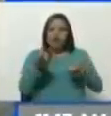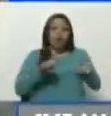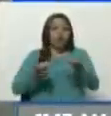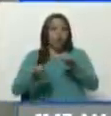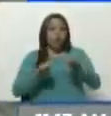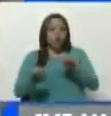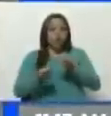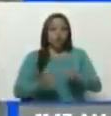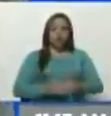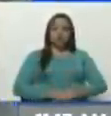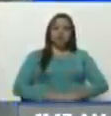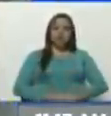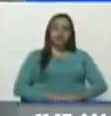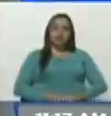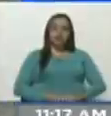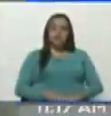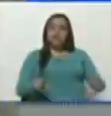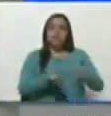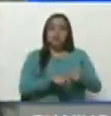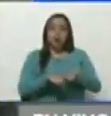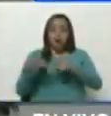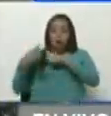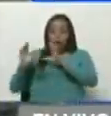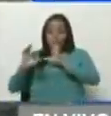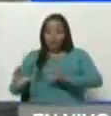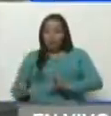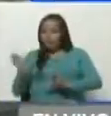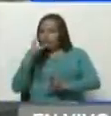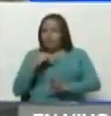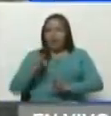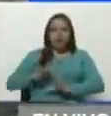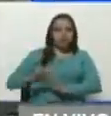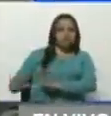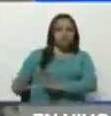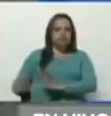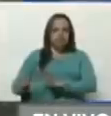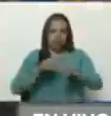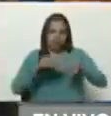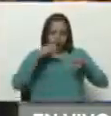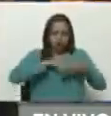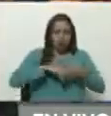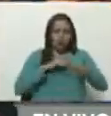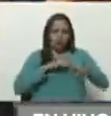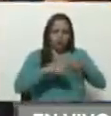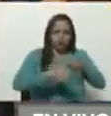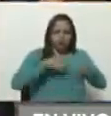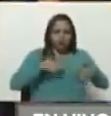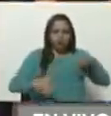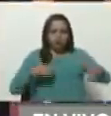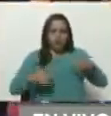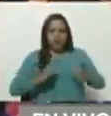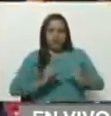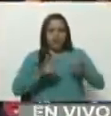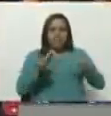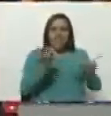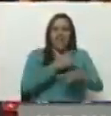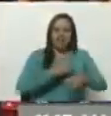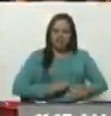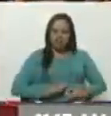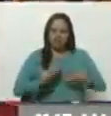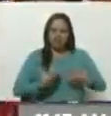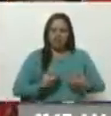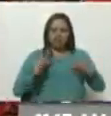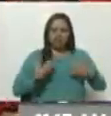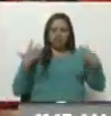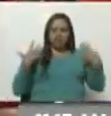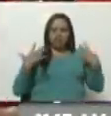su cuenta, como si el resto del organismo no existiera. Así empieza a crecer, a crecer, a crecer. Esa